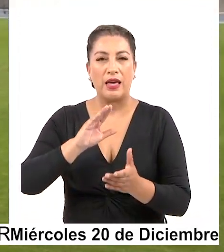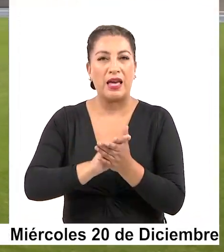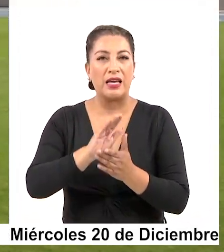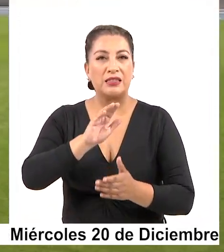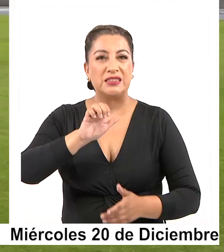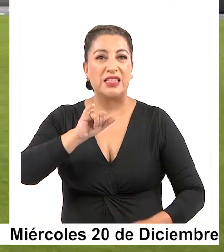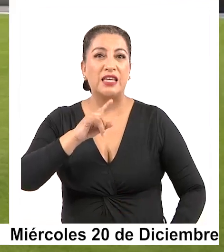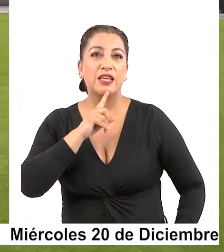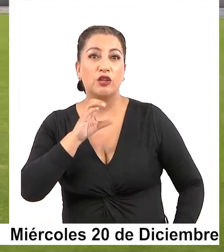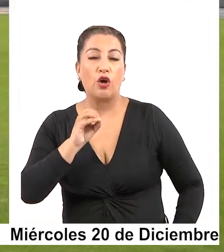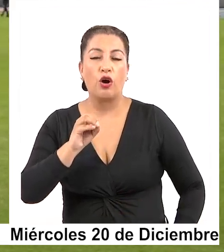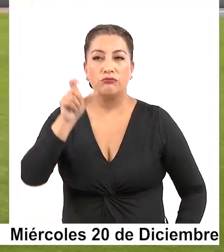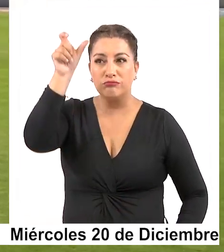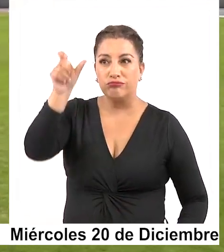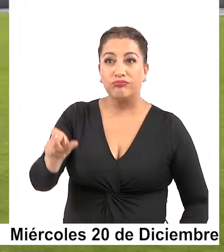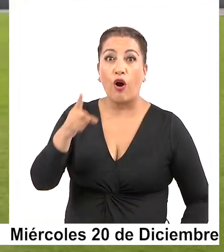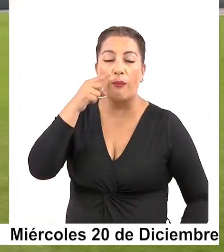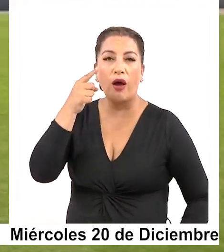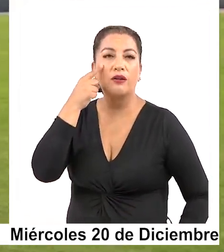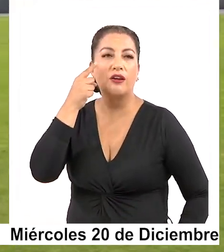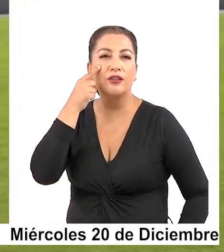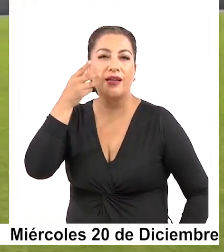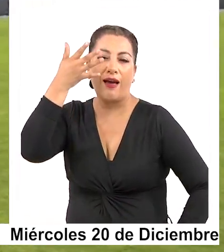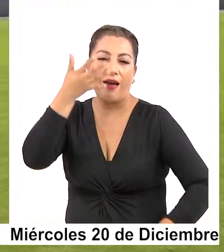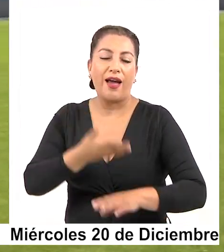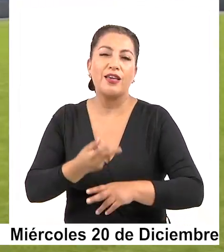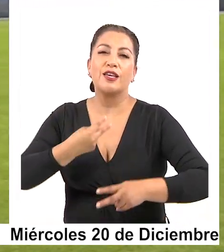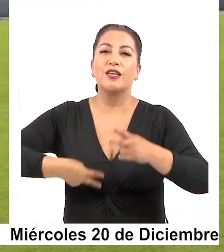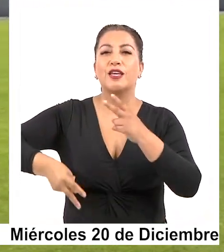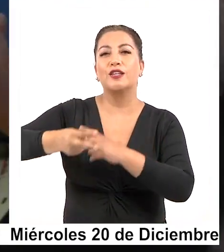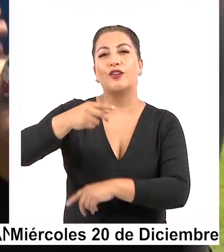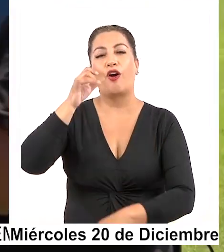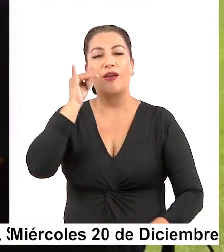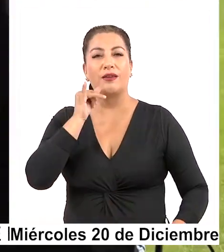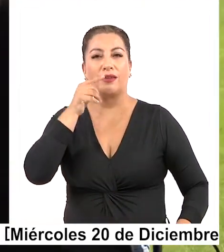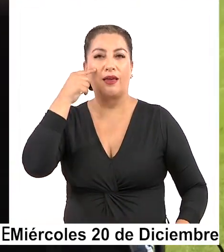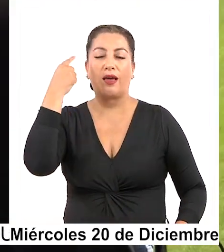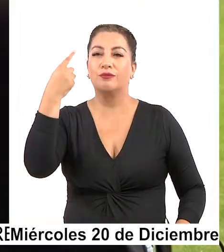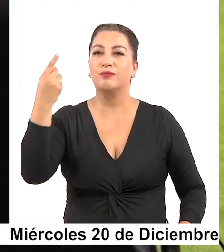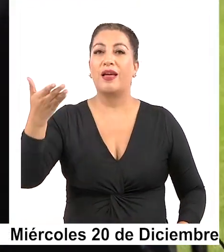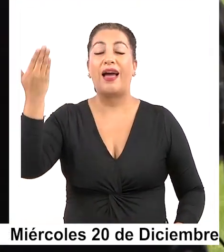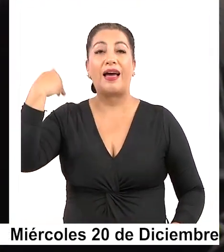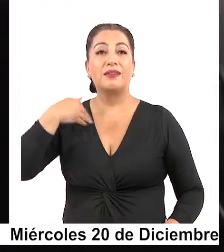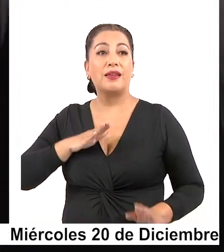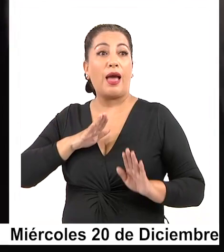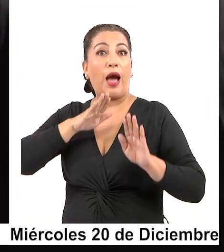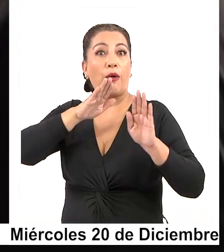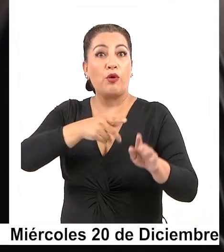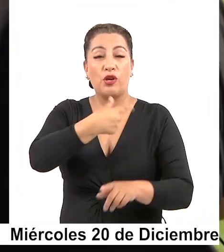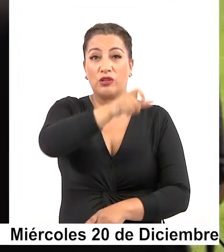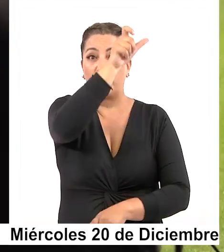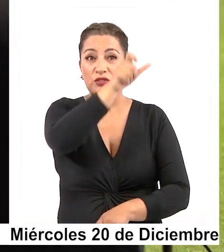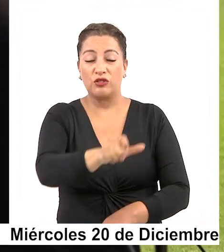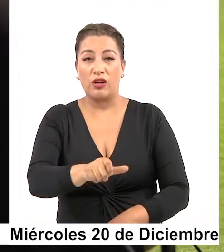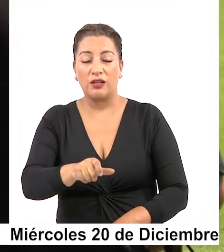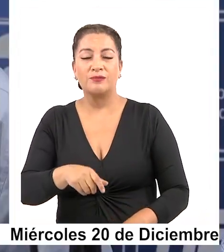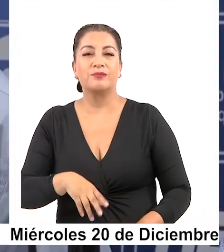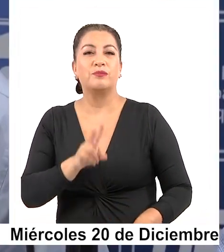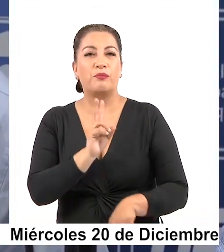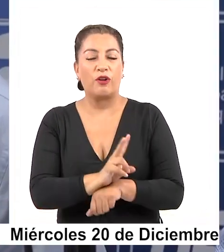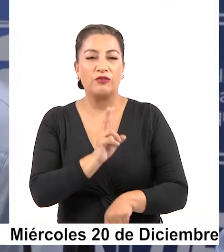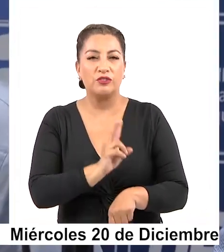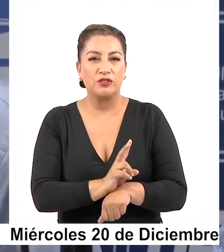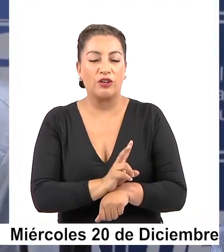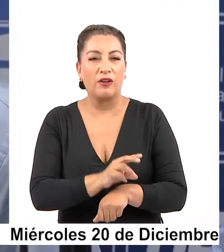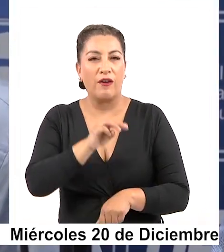se le conoce, tiene historia con el cuadro celeste al haber sido asistente de Jaime Vera cuando dirigió Deportes Iquique